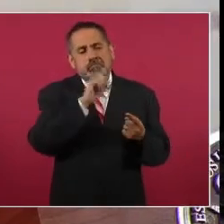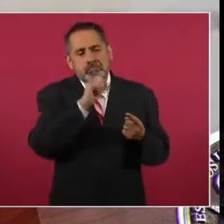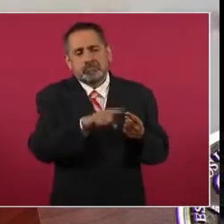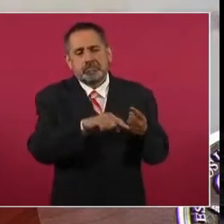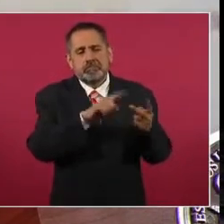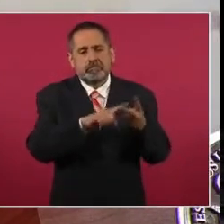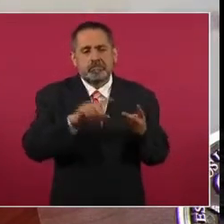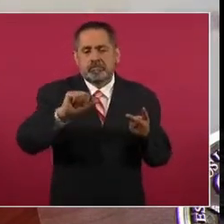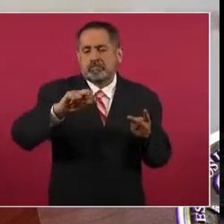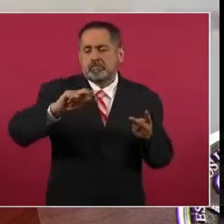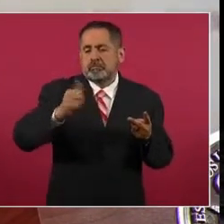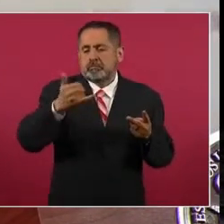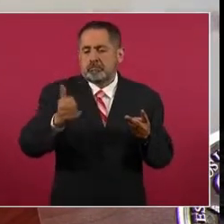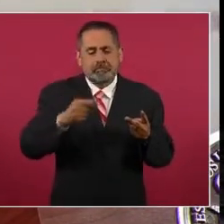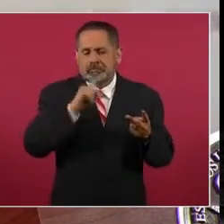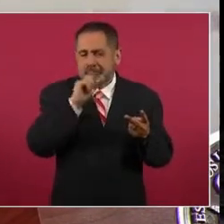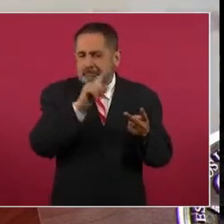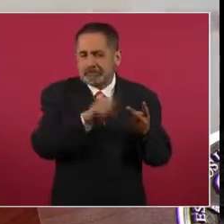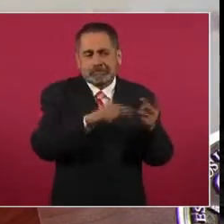anaya